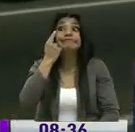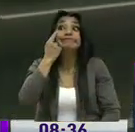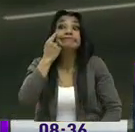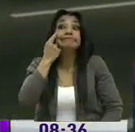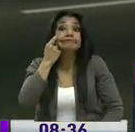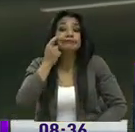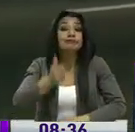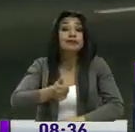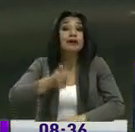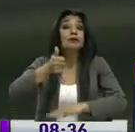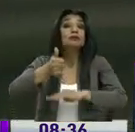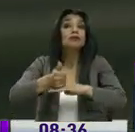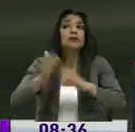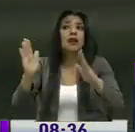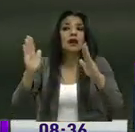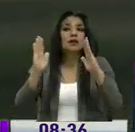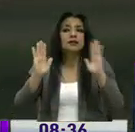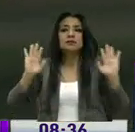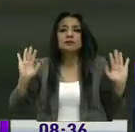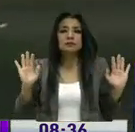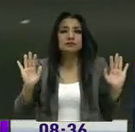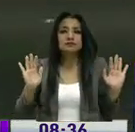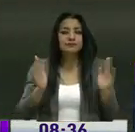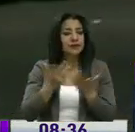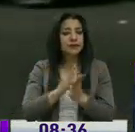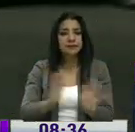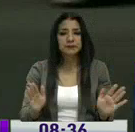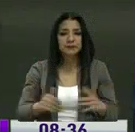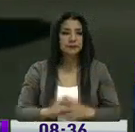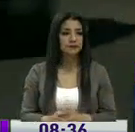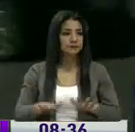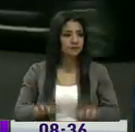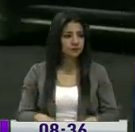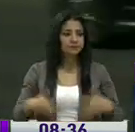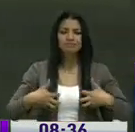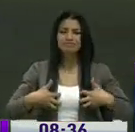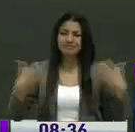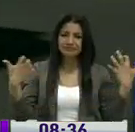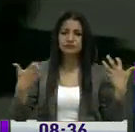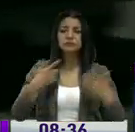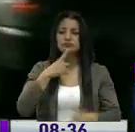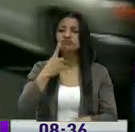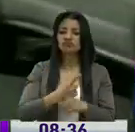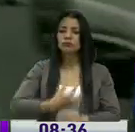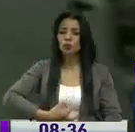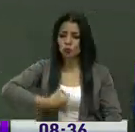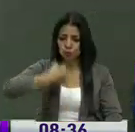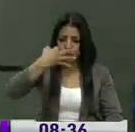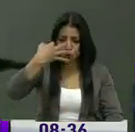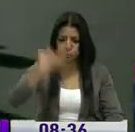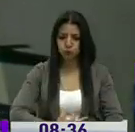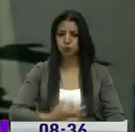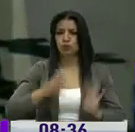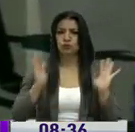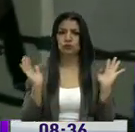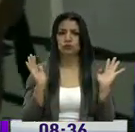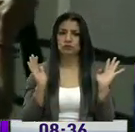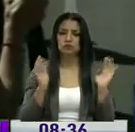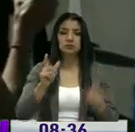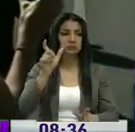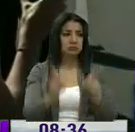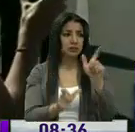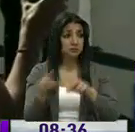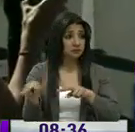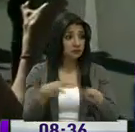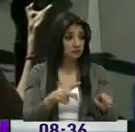momento nos hacen caso las autoridades, ¿no? Porque este es un reclamo muy justo. Aquí vemos personas, mire